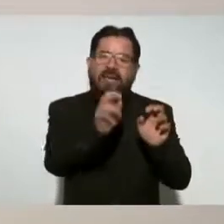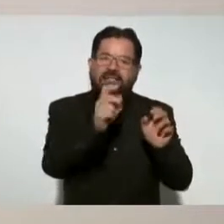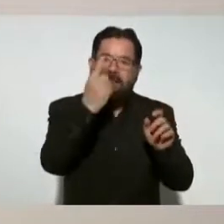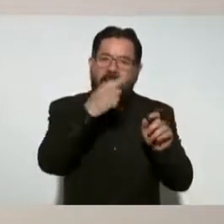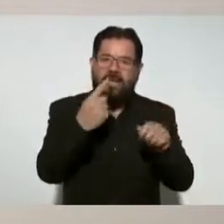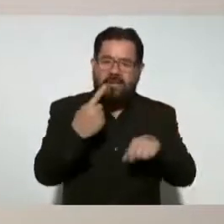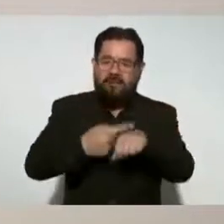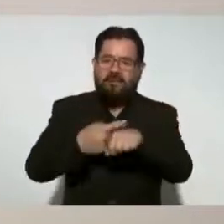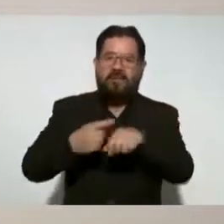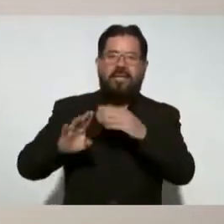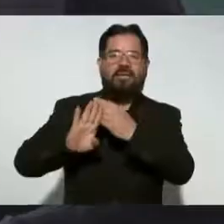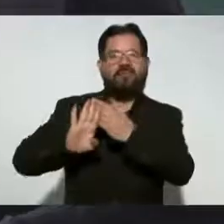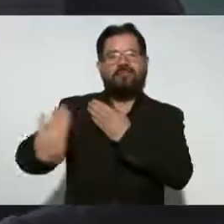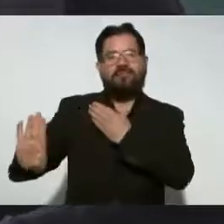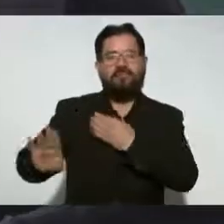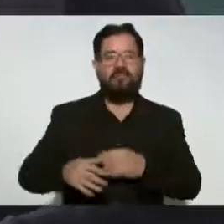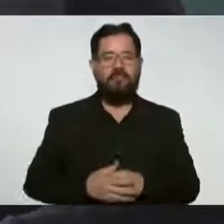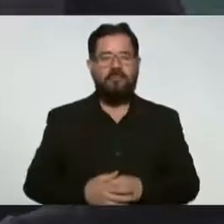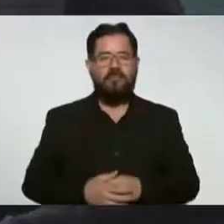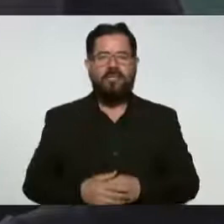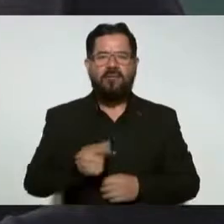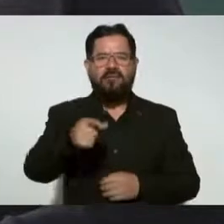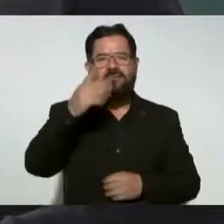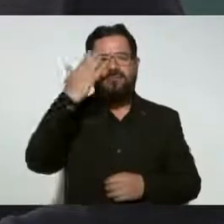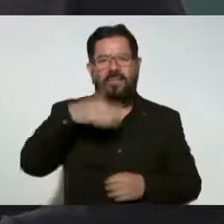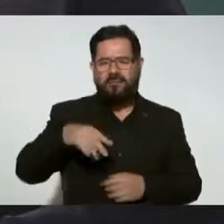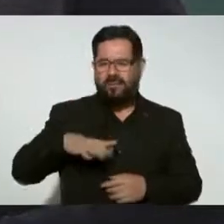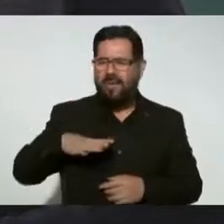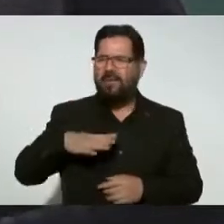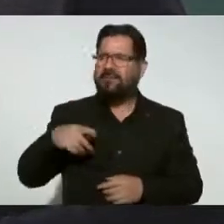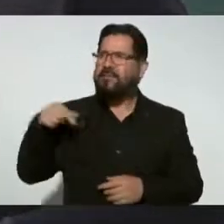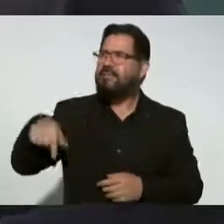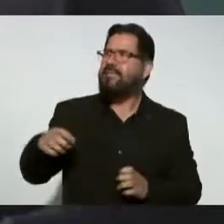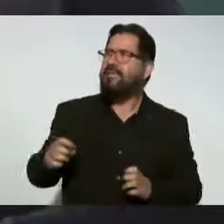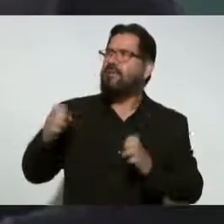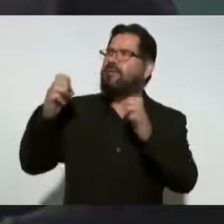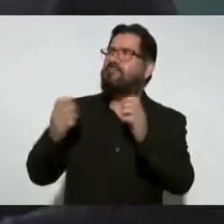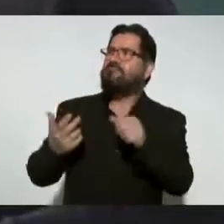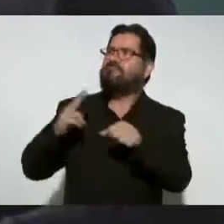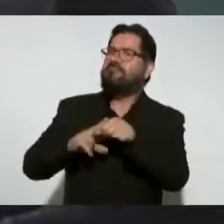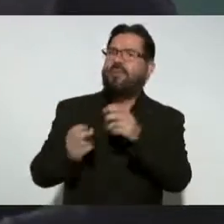se mencionó, que atender a una población amplia, y ya no solo es